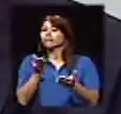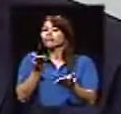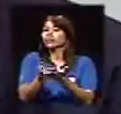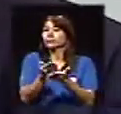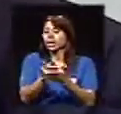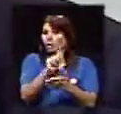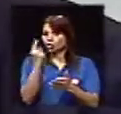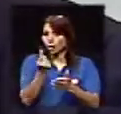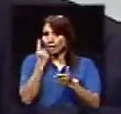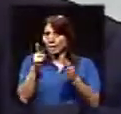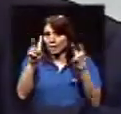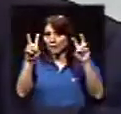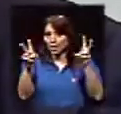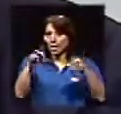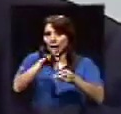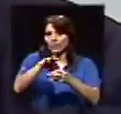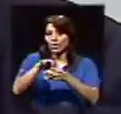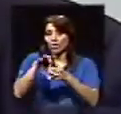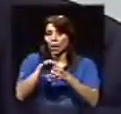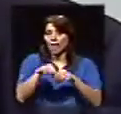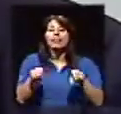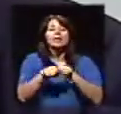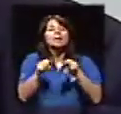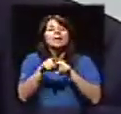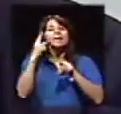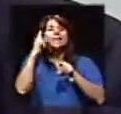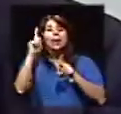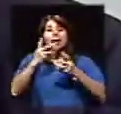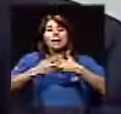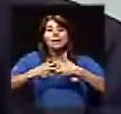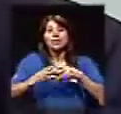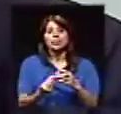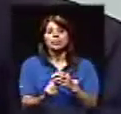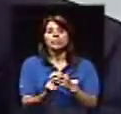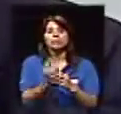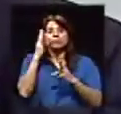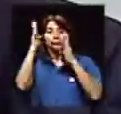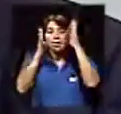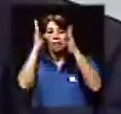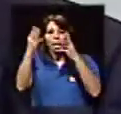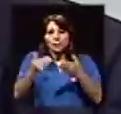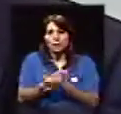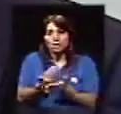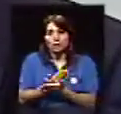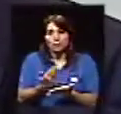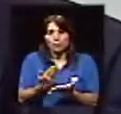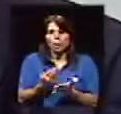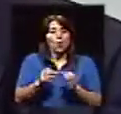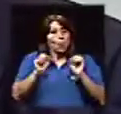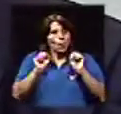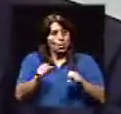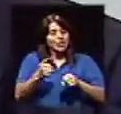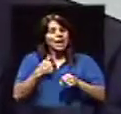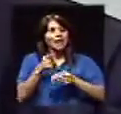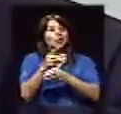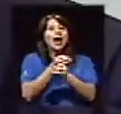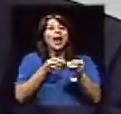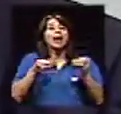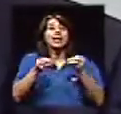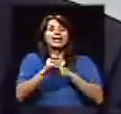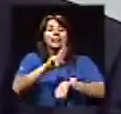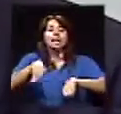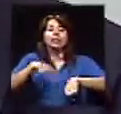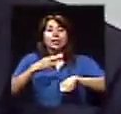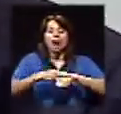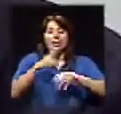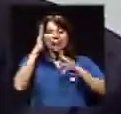agrícola, sino por ejemplo para el campo de la innovación y el emprendedurismo, en donde poder tener una agencia nacional de emprendedurismo y de innovación